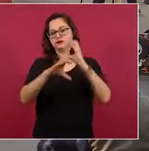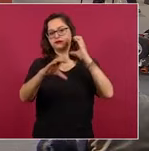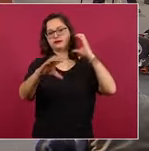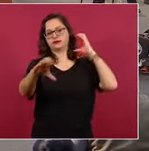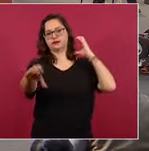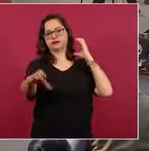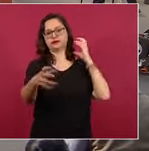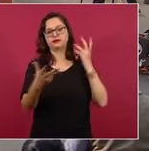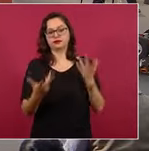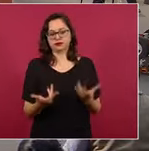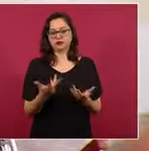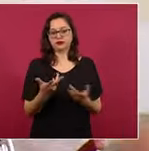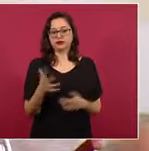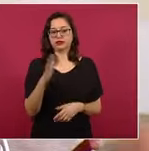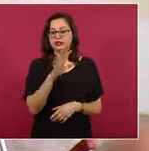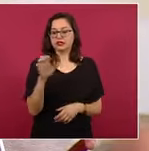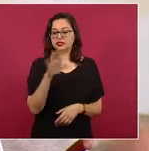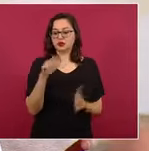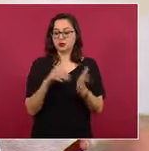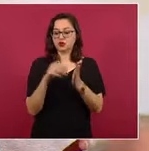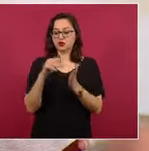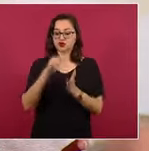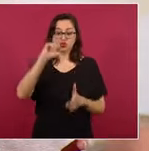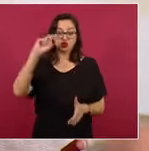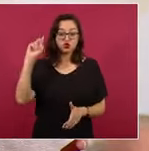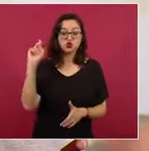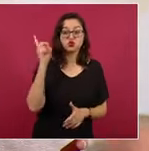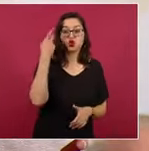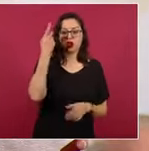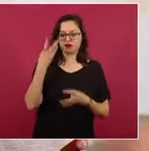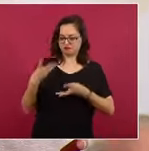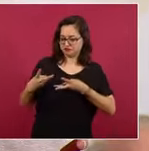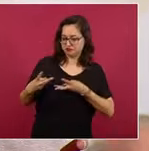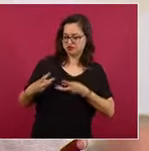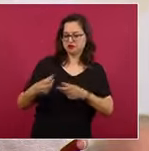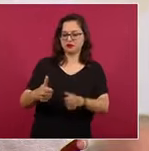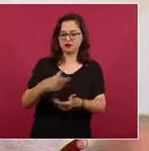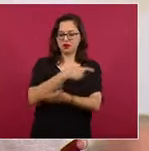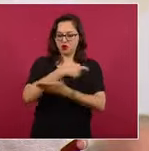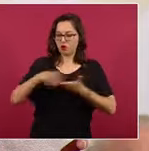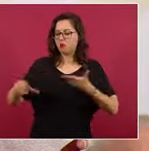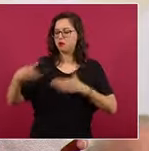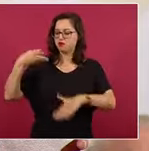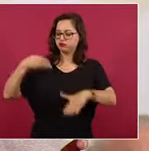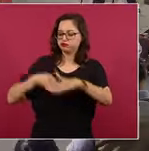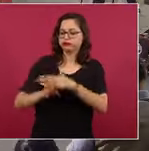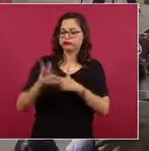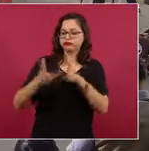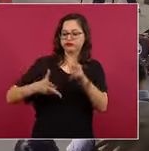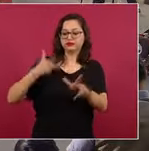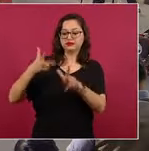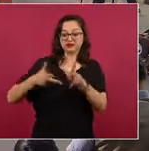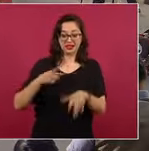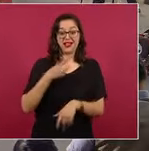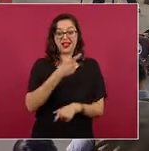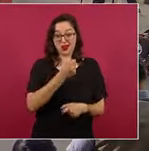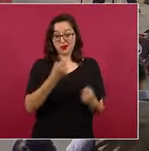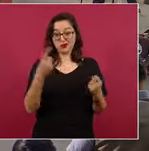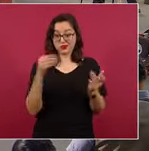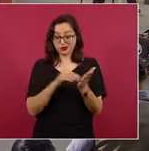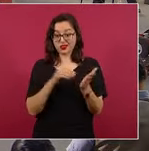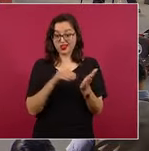más de 500 millones de dólares en ese entonces. allá andan todavía los